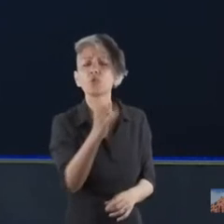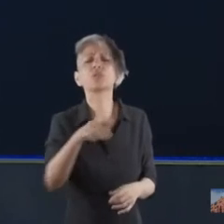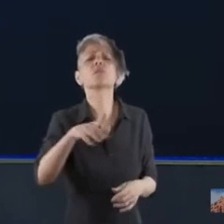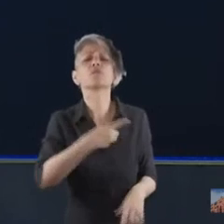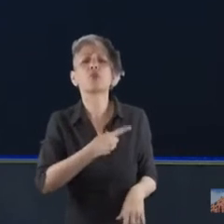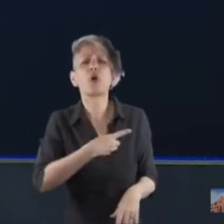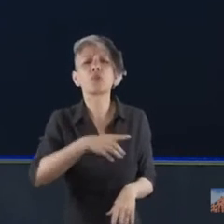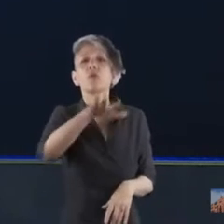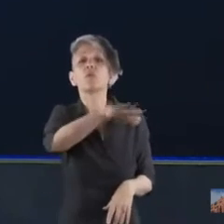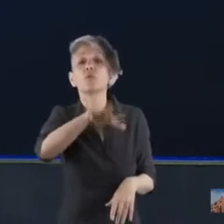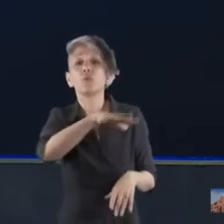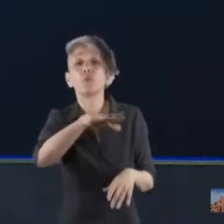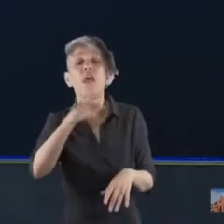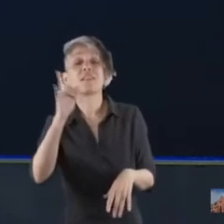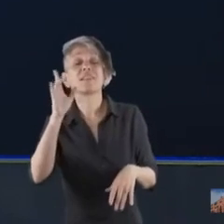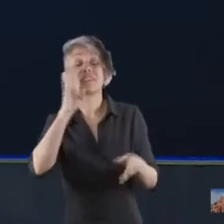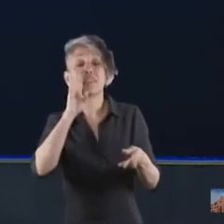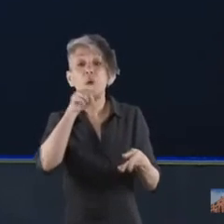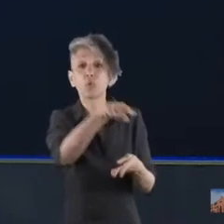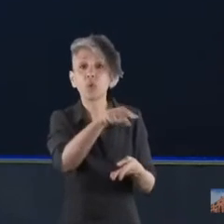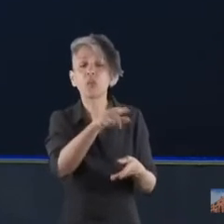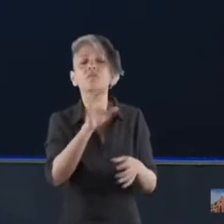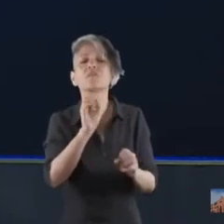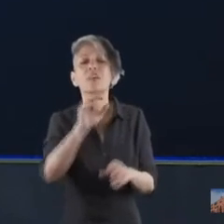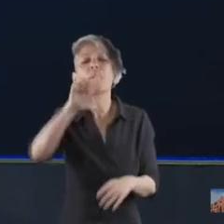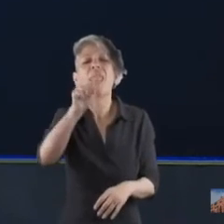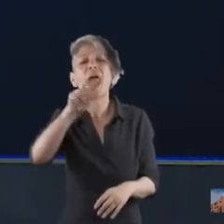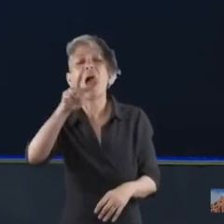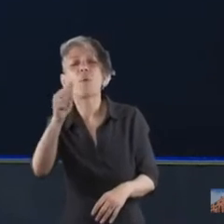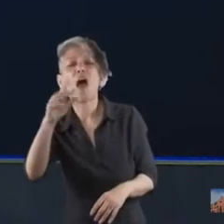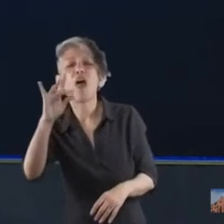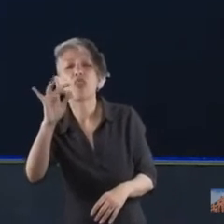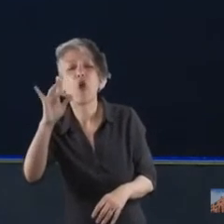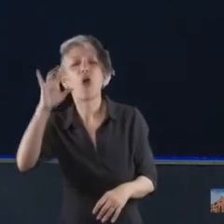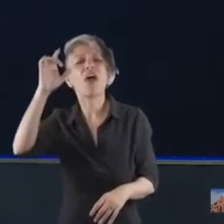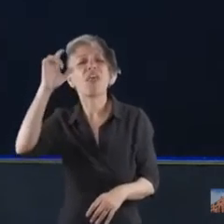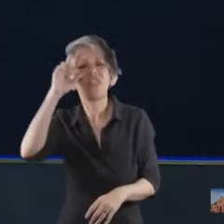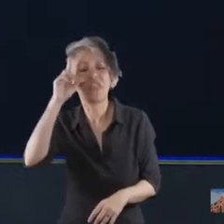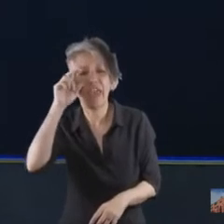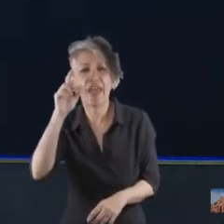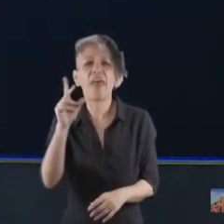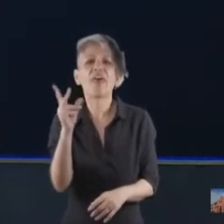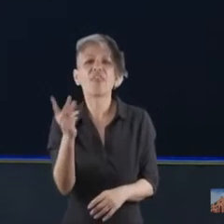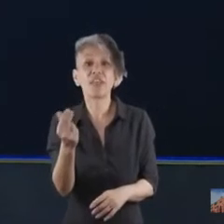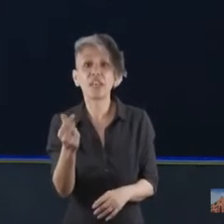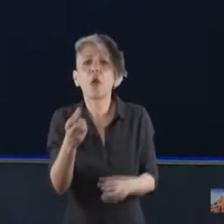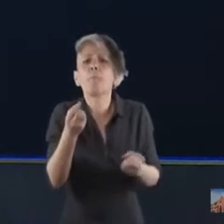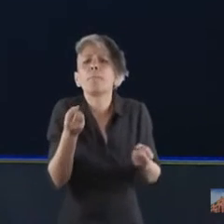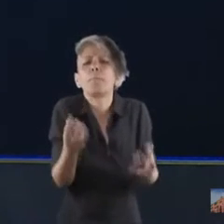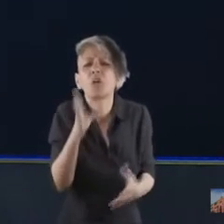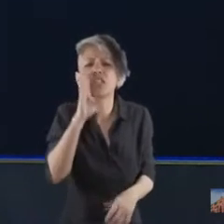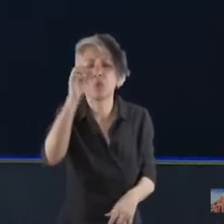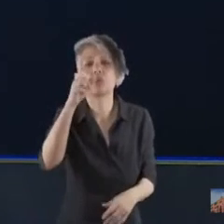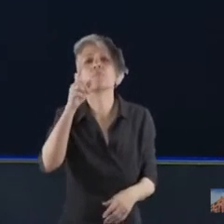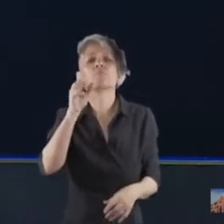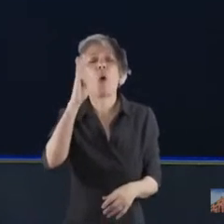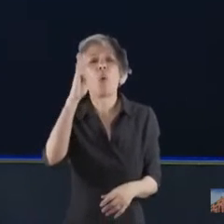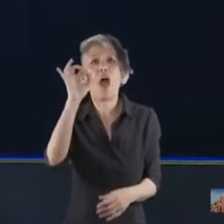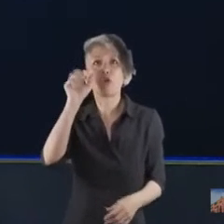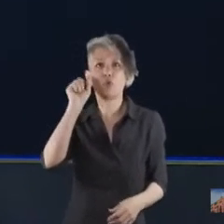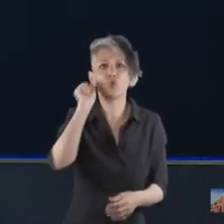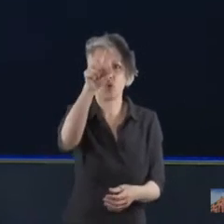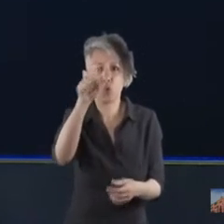eeuu por lavado de dinero ya que se usaron bancos de ese país y por lo tanto la sede del domicilio financiero